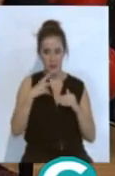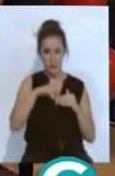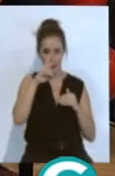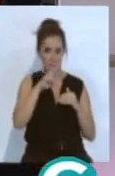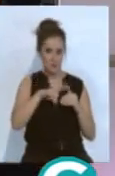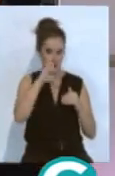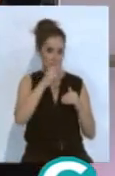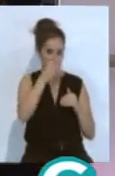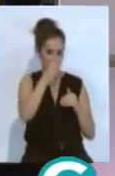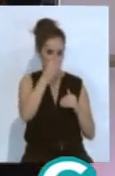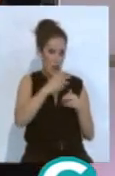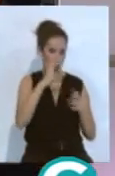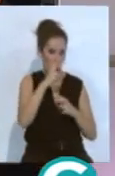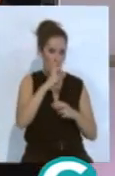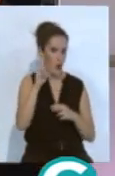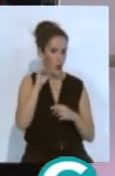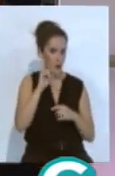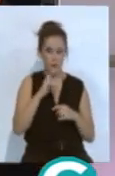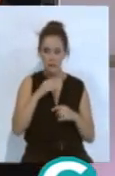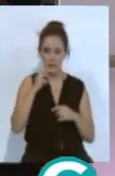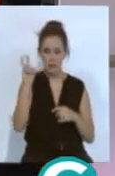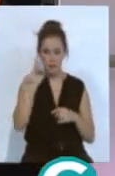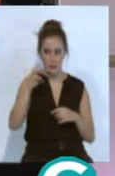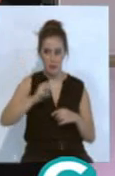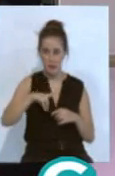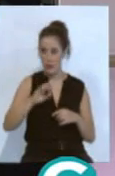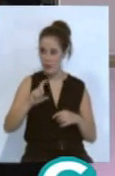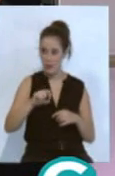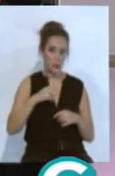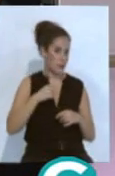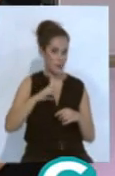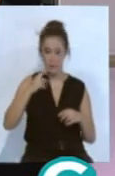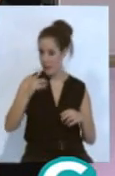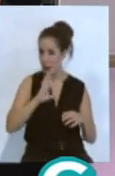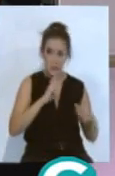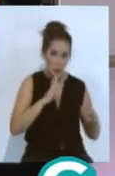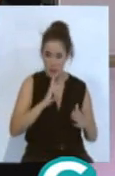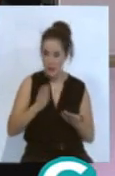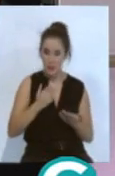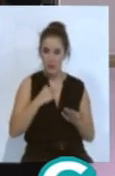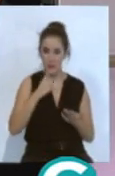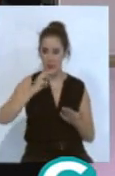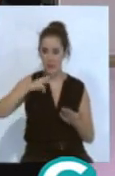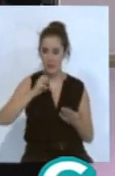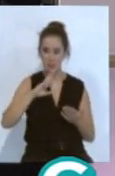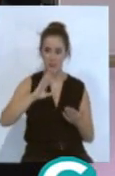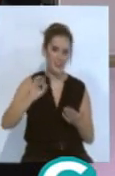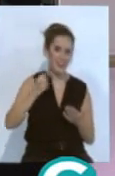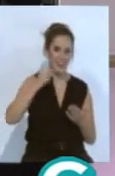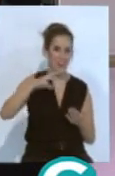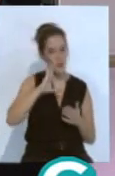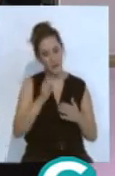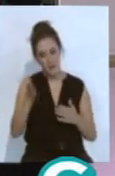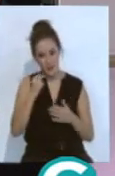poquito, ¿no? Una mica. Sí, ¿no? Y ya me escucho, Manolo. Y digo, ay, ¿qué le ha pasado? Y dice, duerme, hijo, yo te vigilo a ti, hijo.